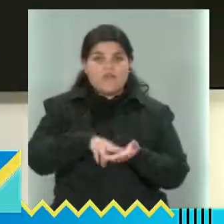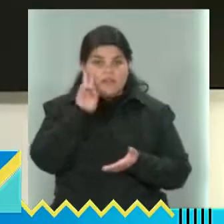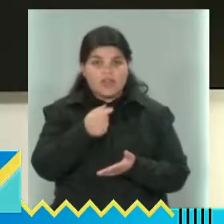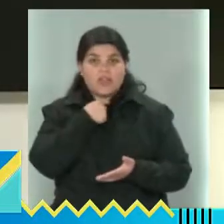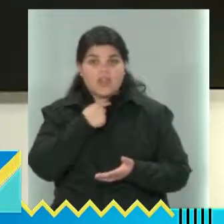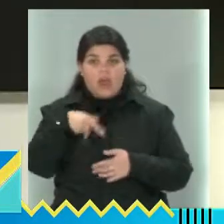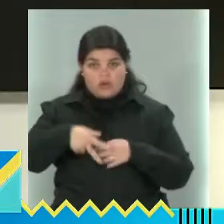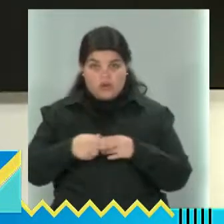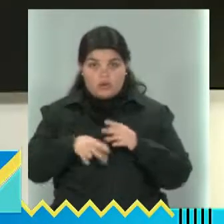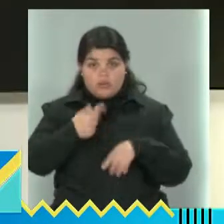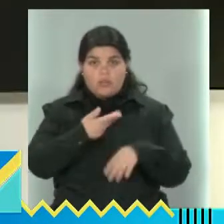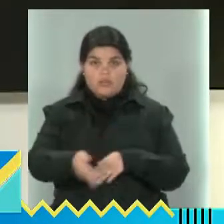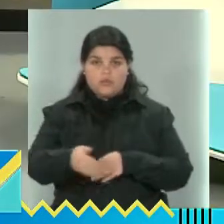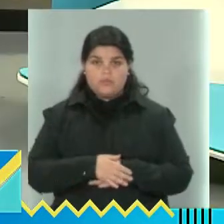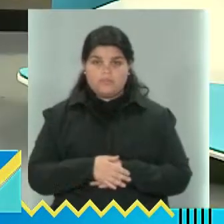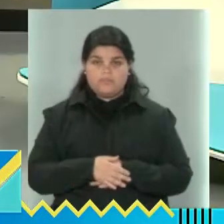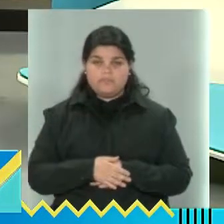nos vamos a un corte y enseguida continuamos con más.